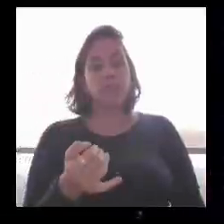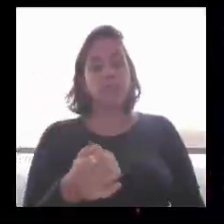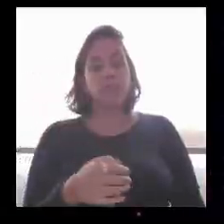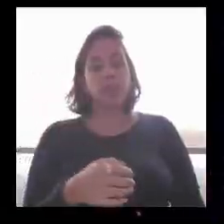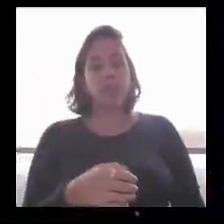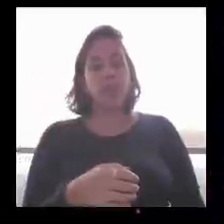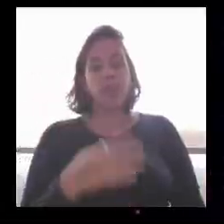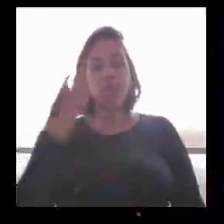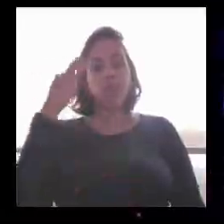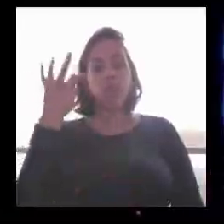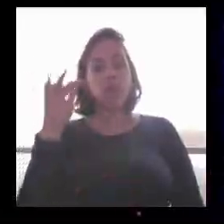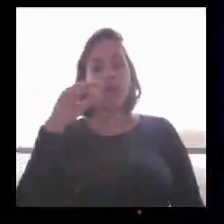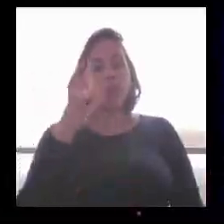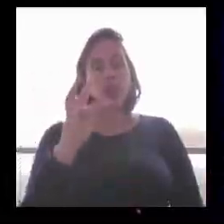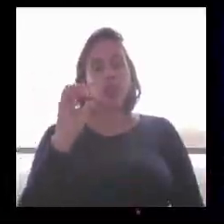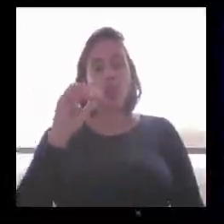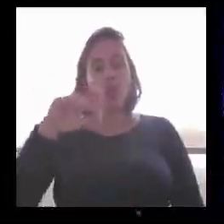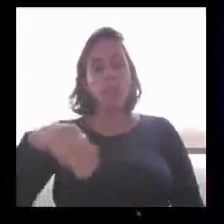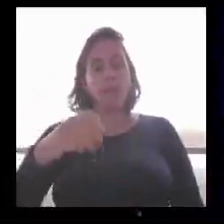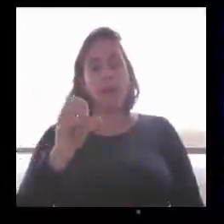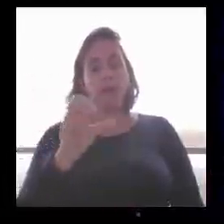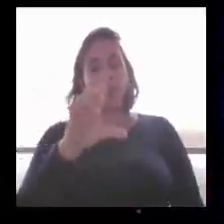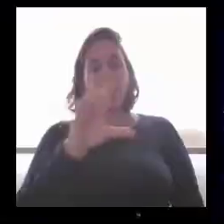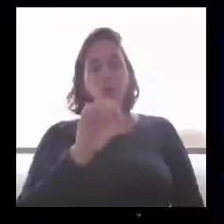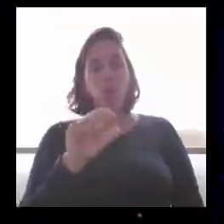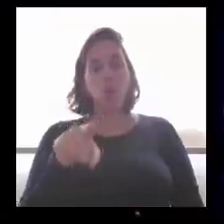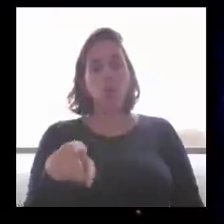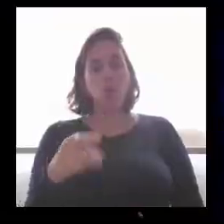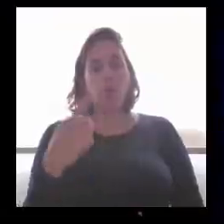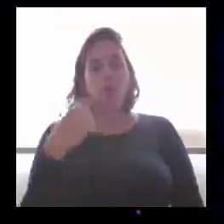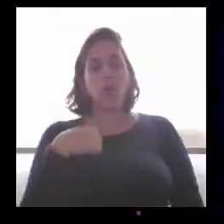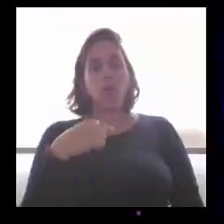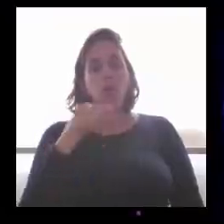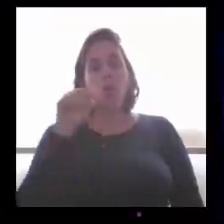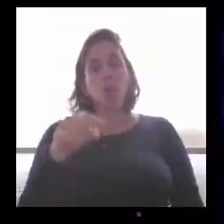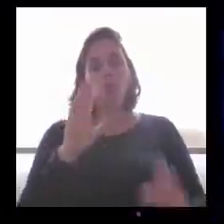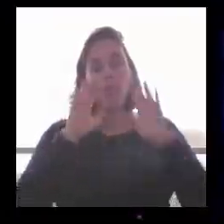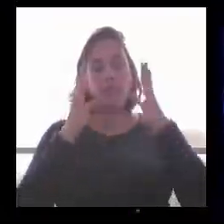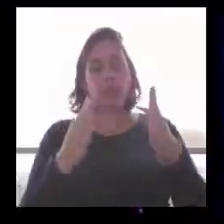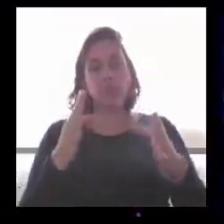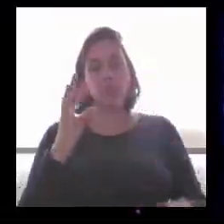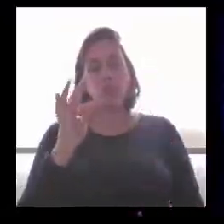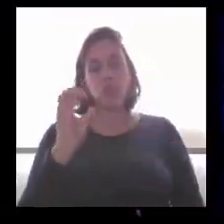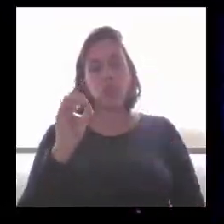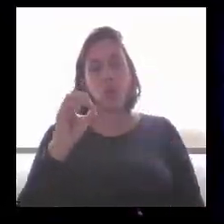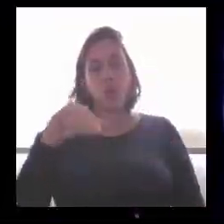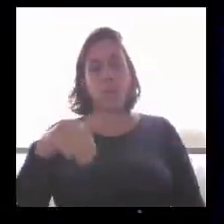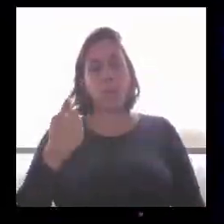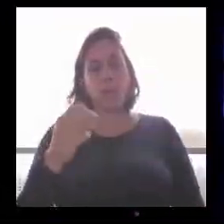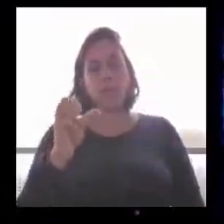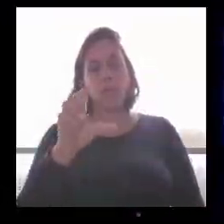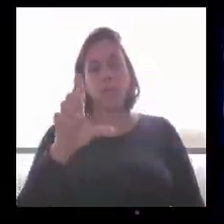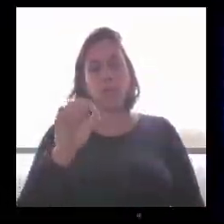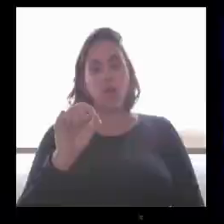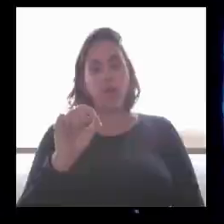teoría de Tomasello y de muchos otros, pero hoy voy a estructurar mi intervención con los aportes de